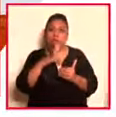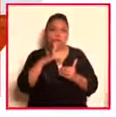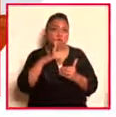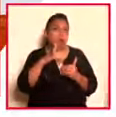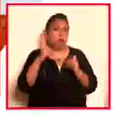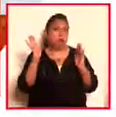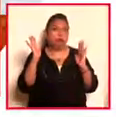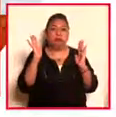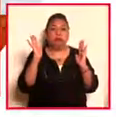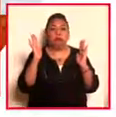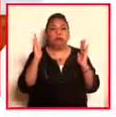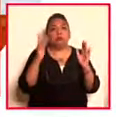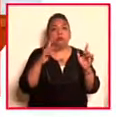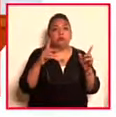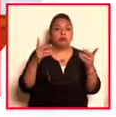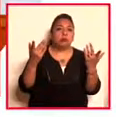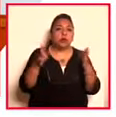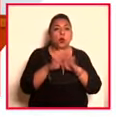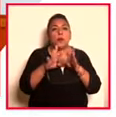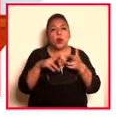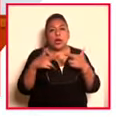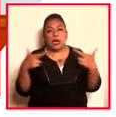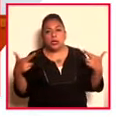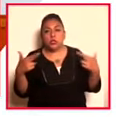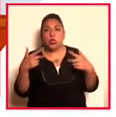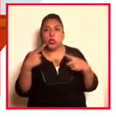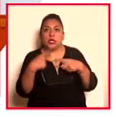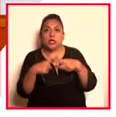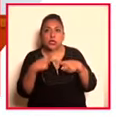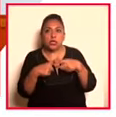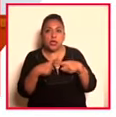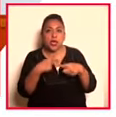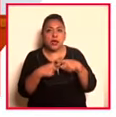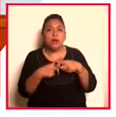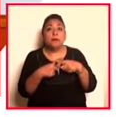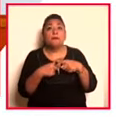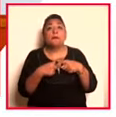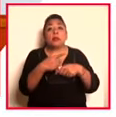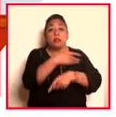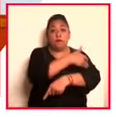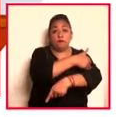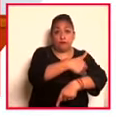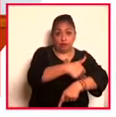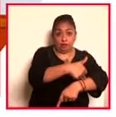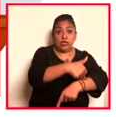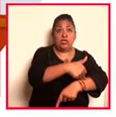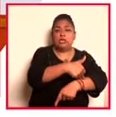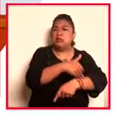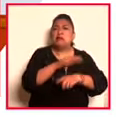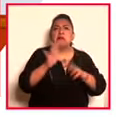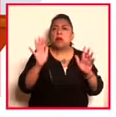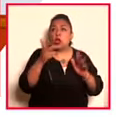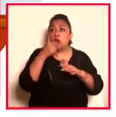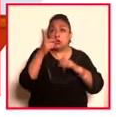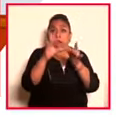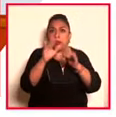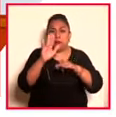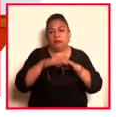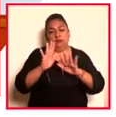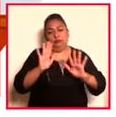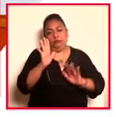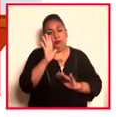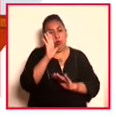estudio de personaje y de la relación entre los familiares, pero no puedo revelar más porque echaría a